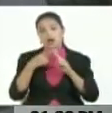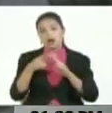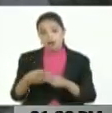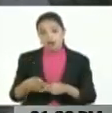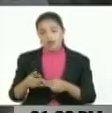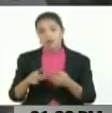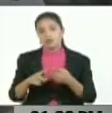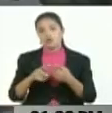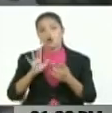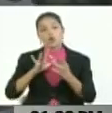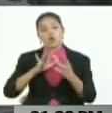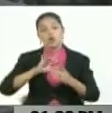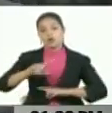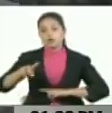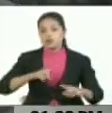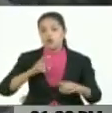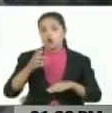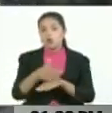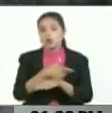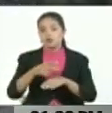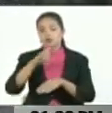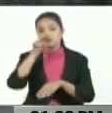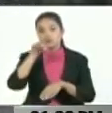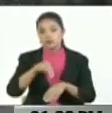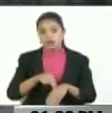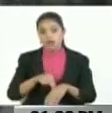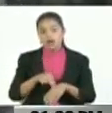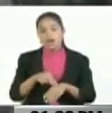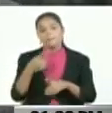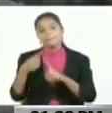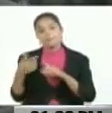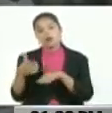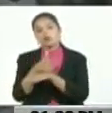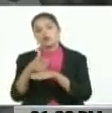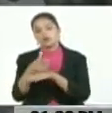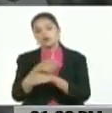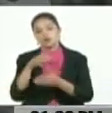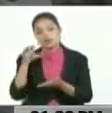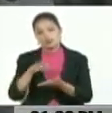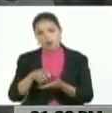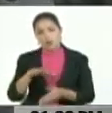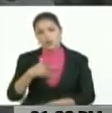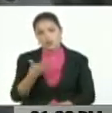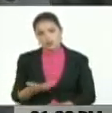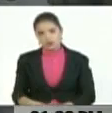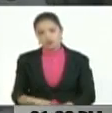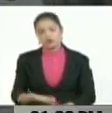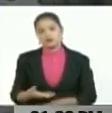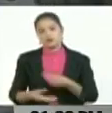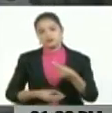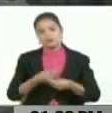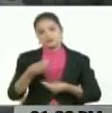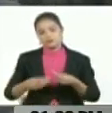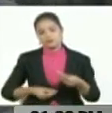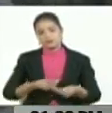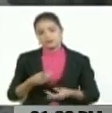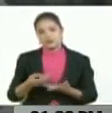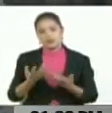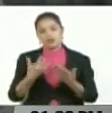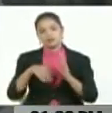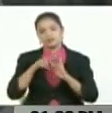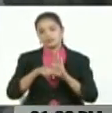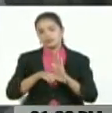a coordinaciones con el gobierno nacional, con la gobernación del estado, para establecer pues las